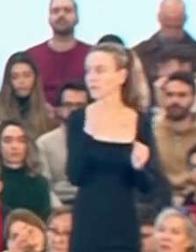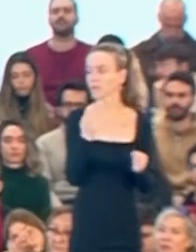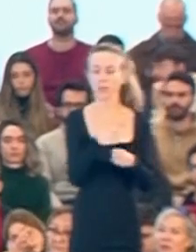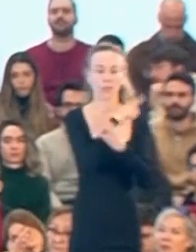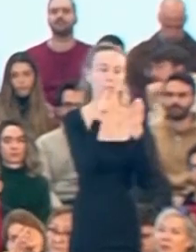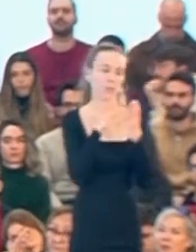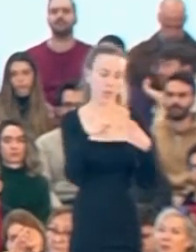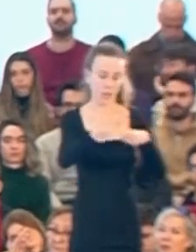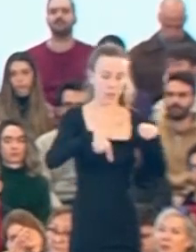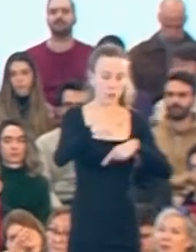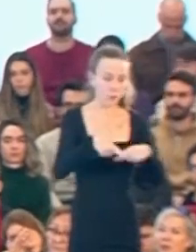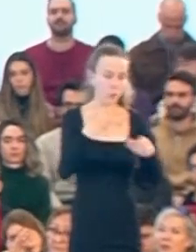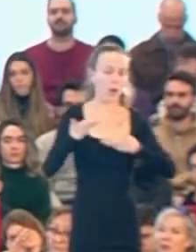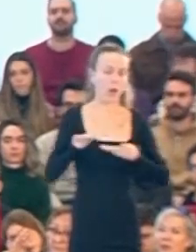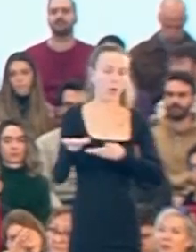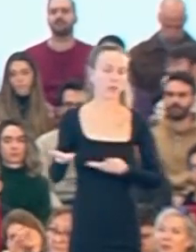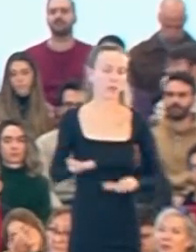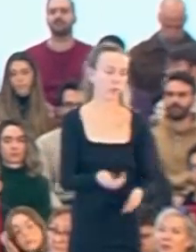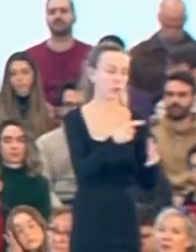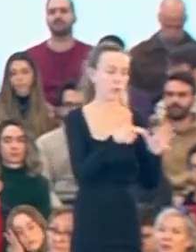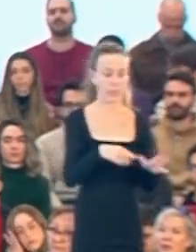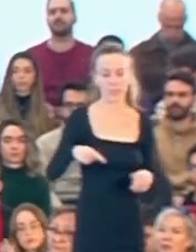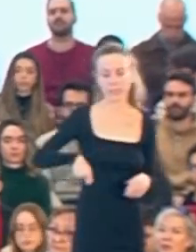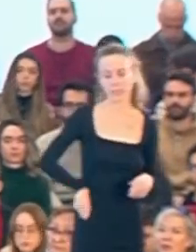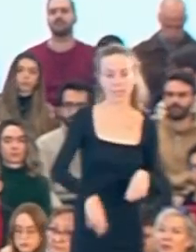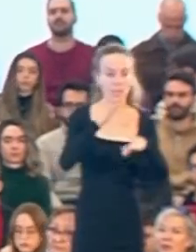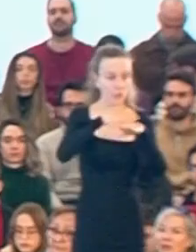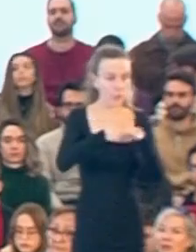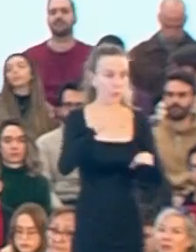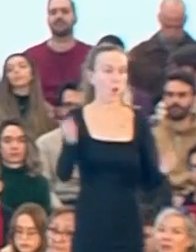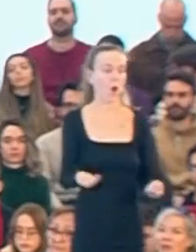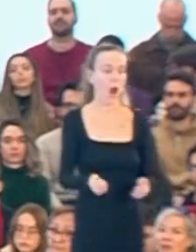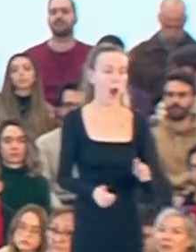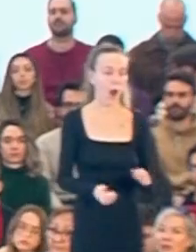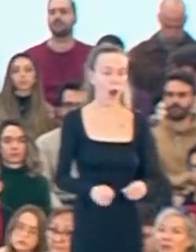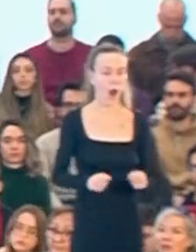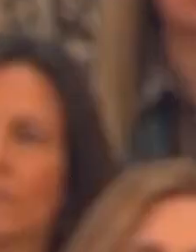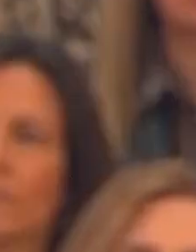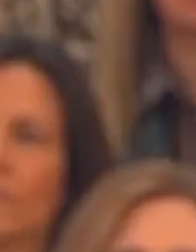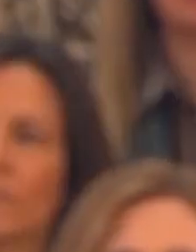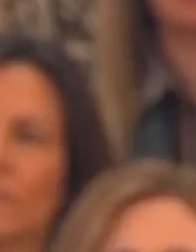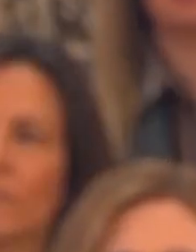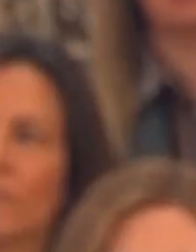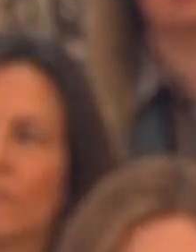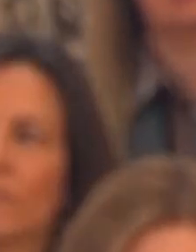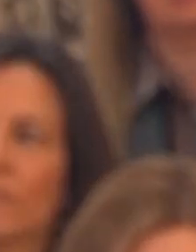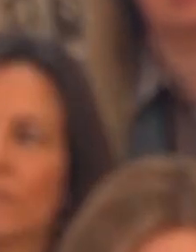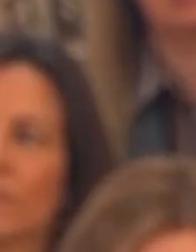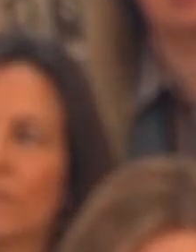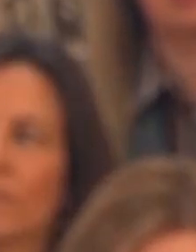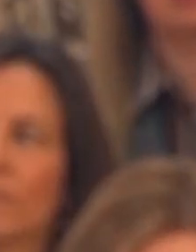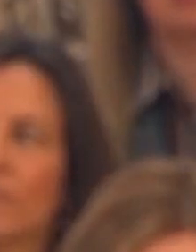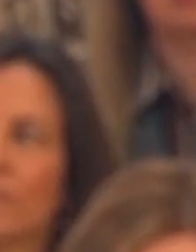transporte público, el incremento del salario mínimo interprofesional. Yo quiero trasladar esta prioridad a la